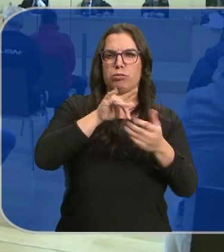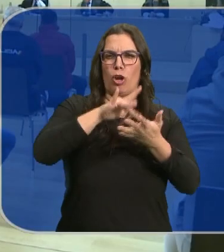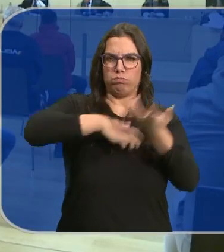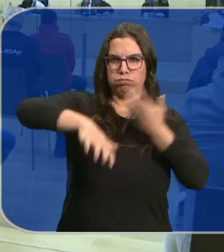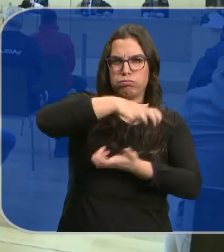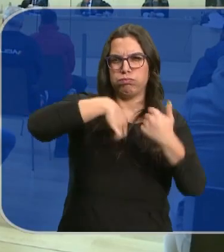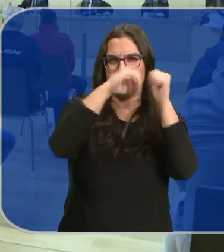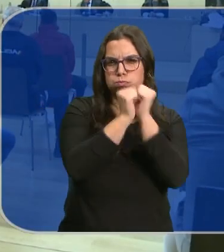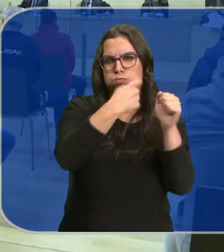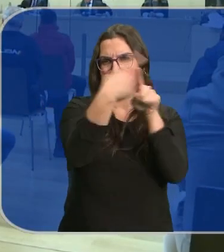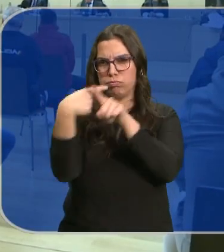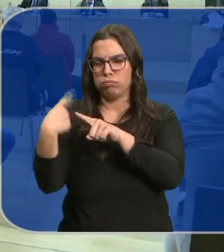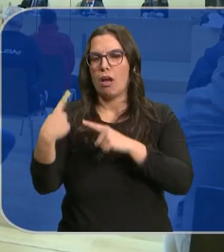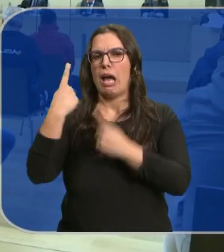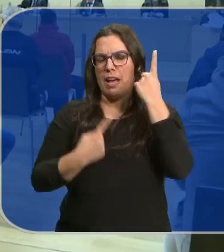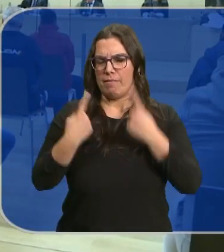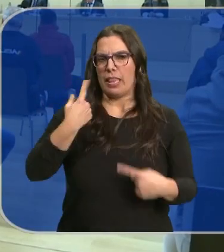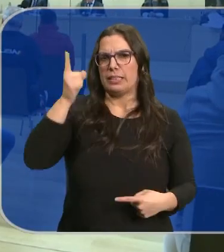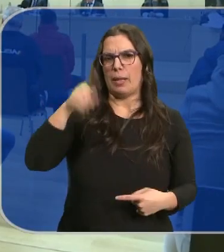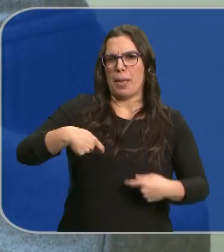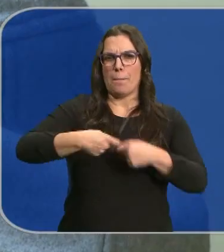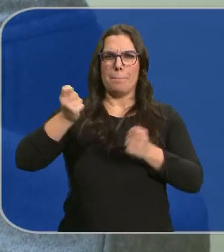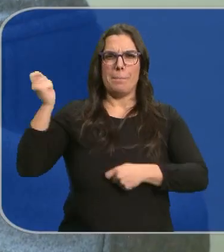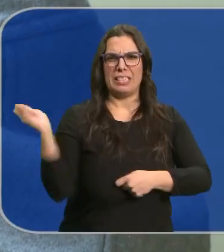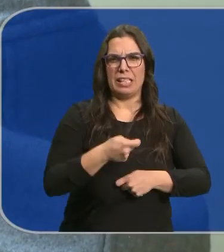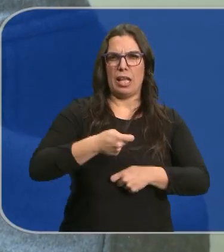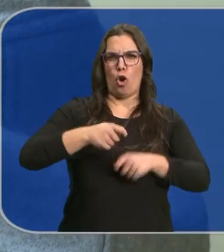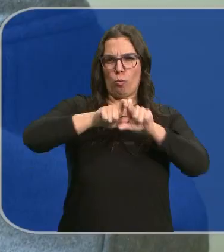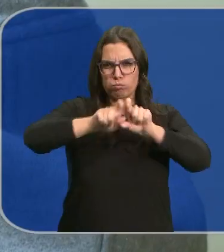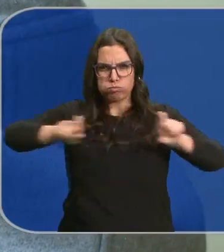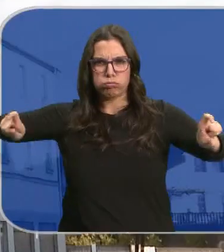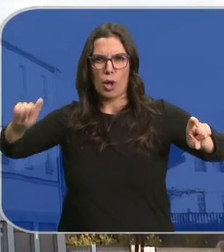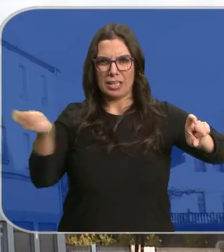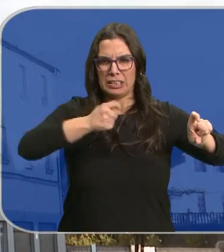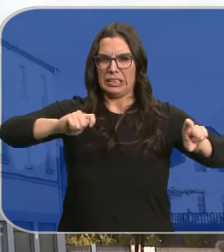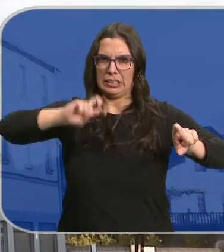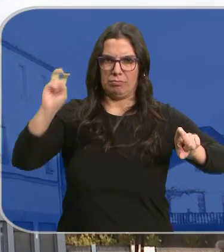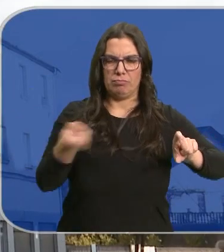peleas, en algunos casos utilizando machetes y katanas.